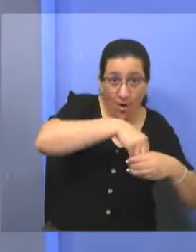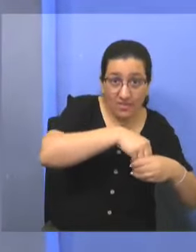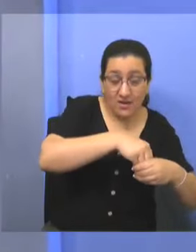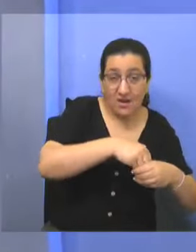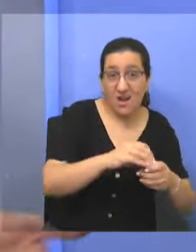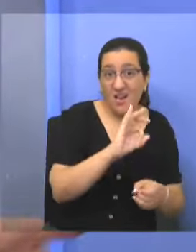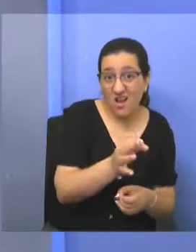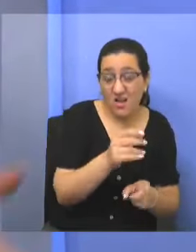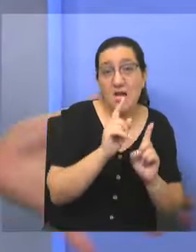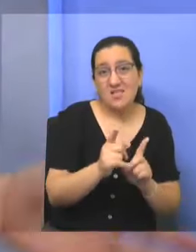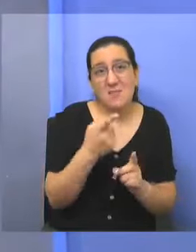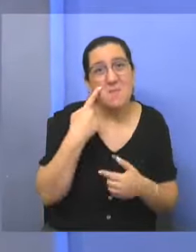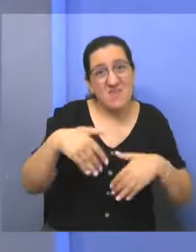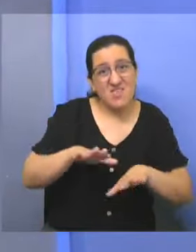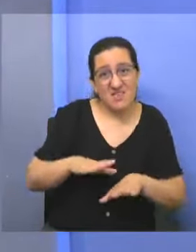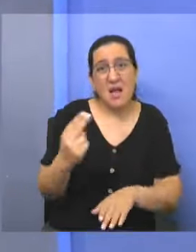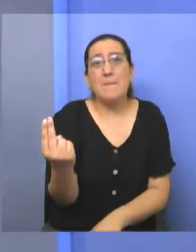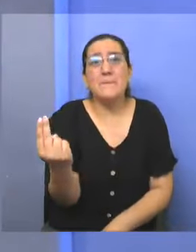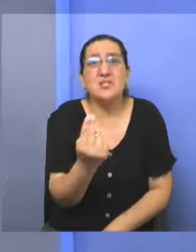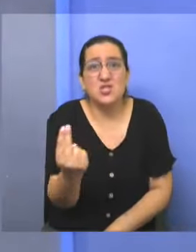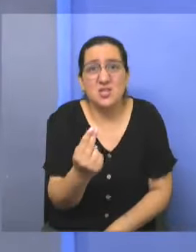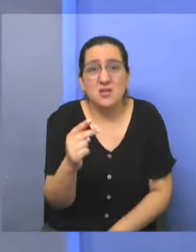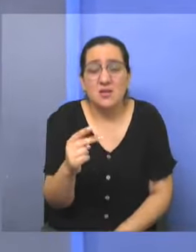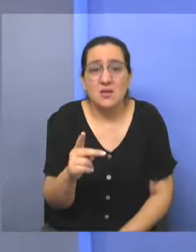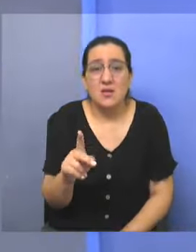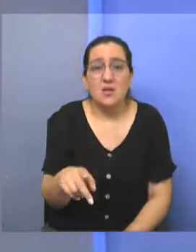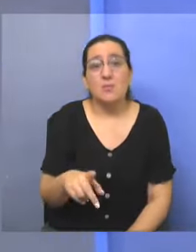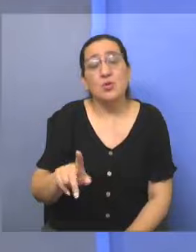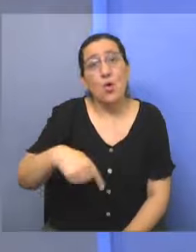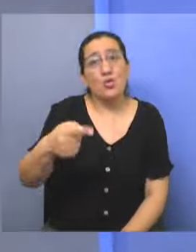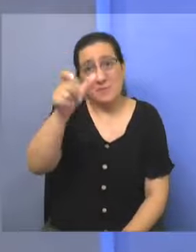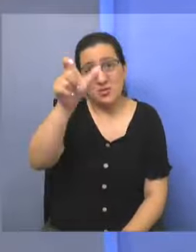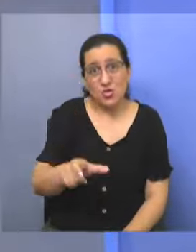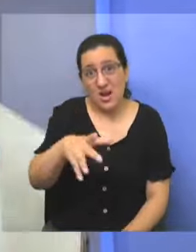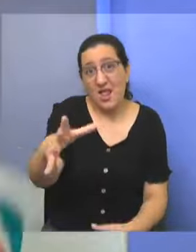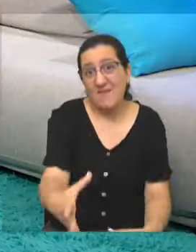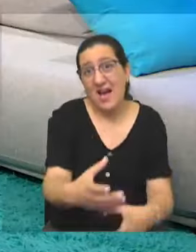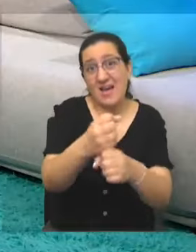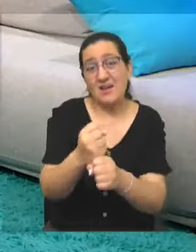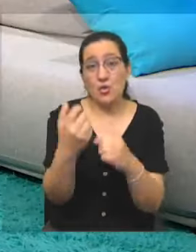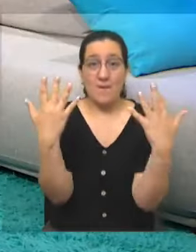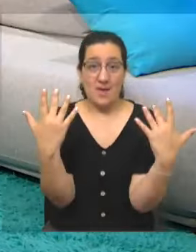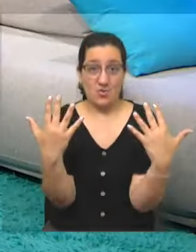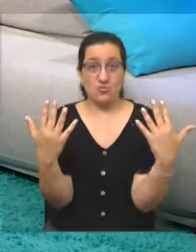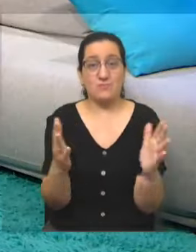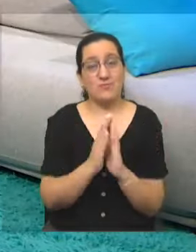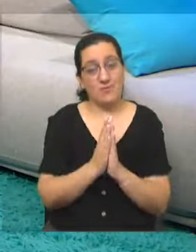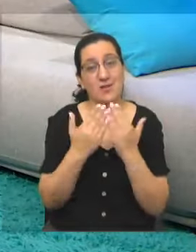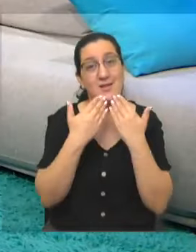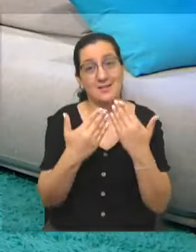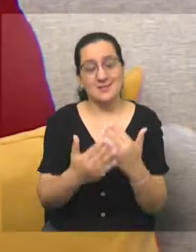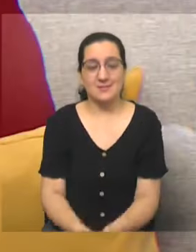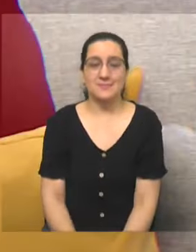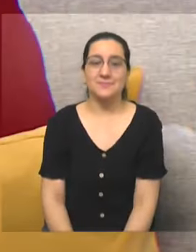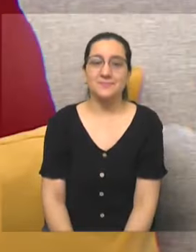donde otro ser humano como vos va a estar trabajando. Gracias. Adelante, señora Tavares, estaba muy